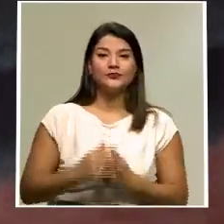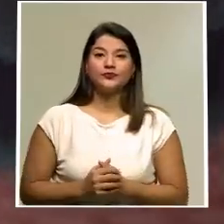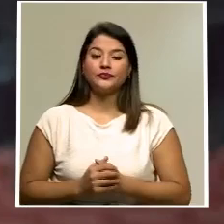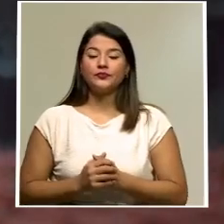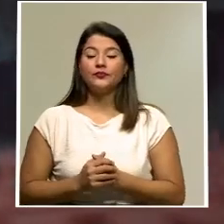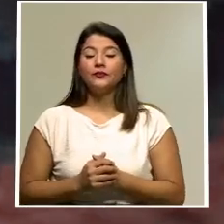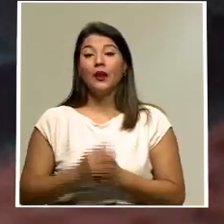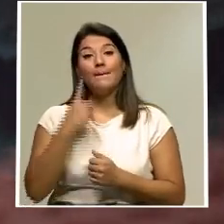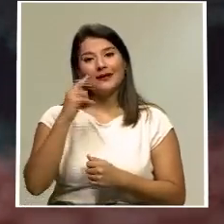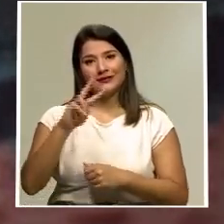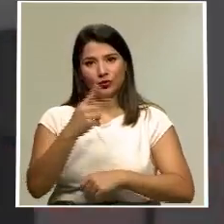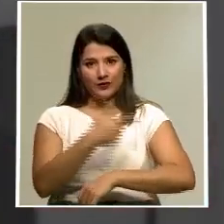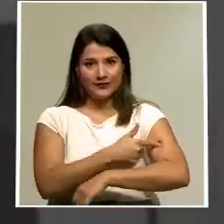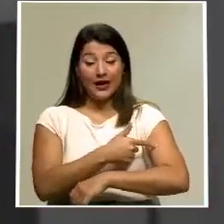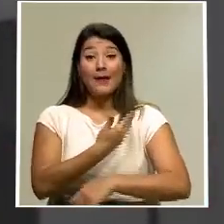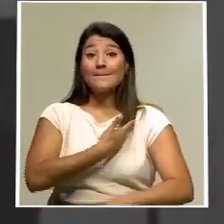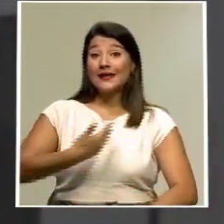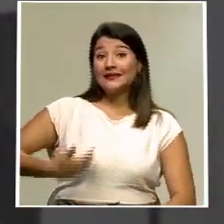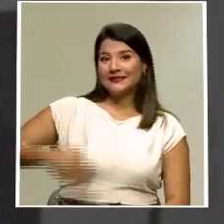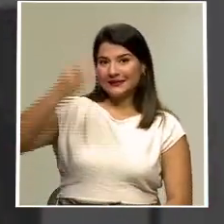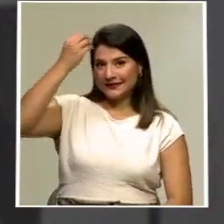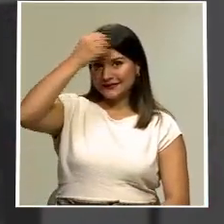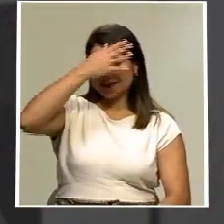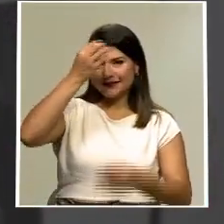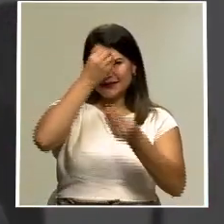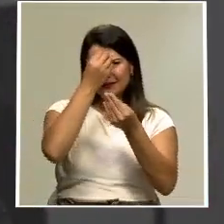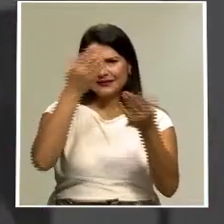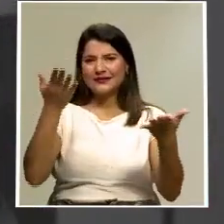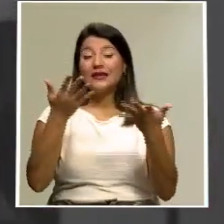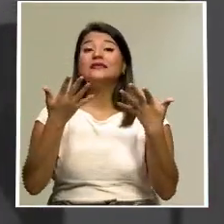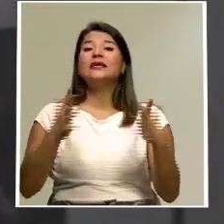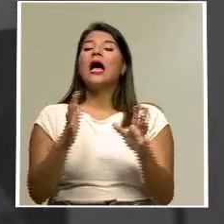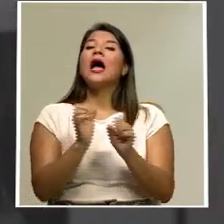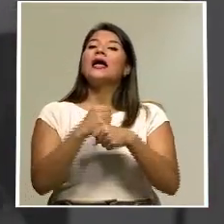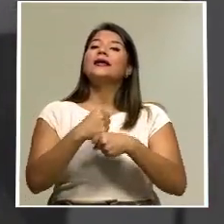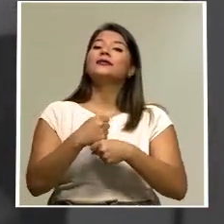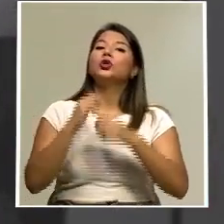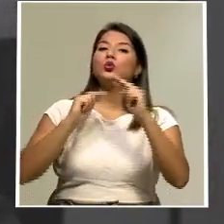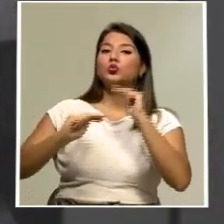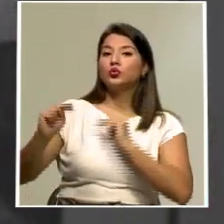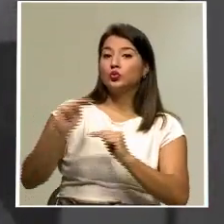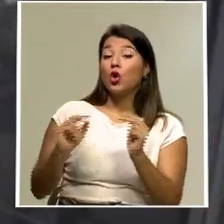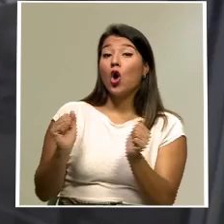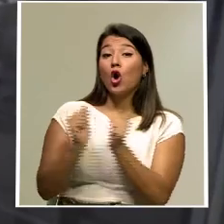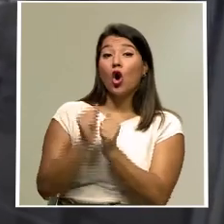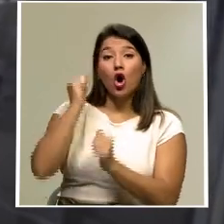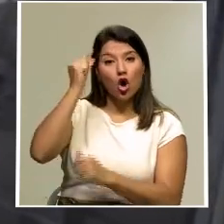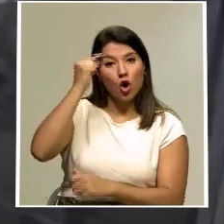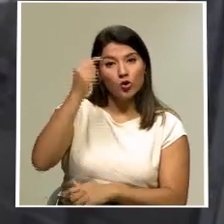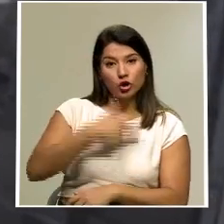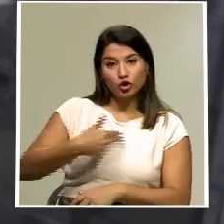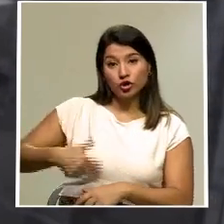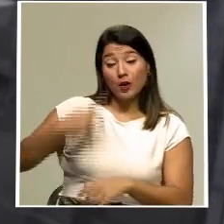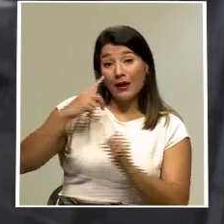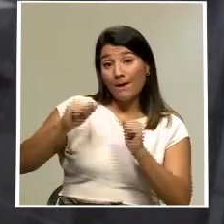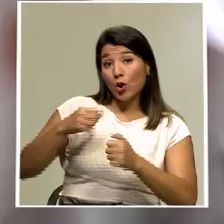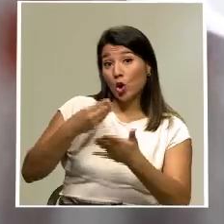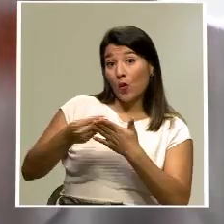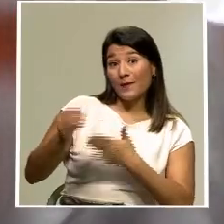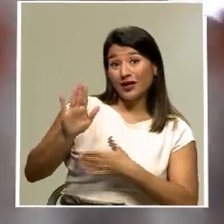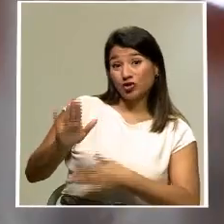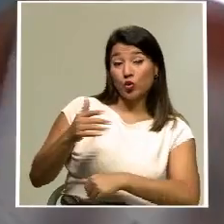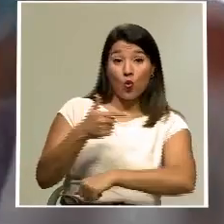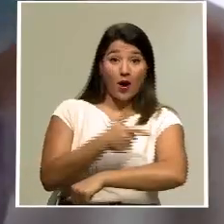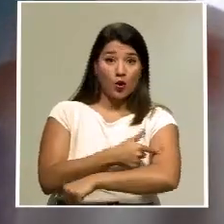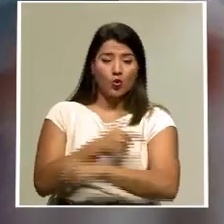el presidente Carlos Alvarado informó que se han desarrollado gestiones con el gobierno chino para adquirir la vacuna Sinopharm, la